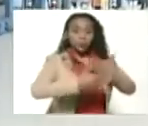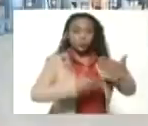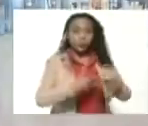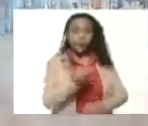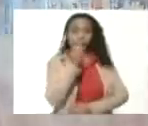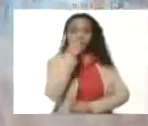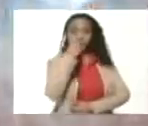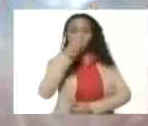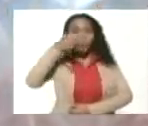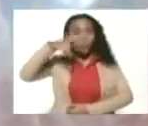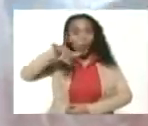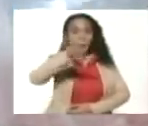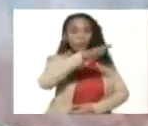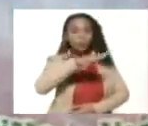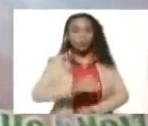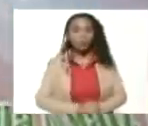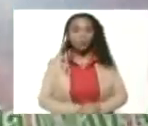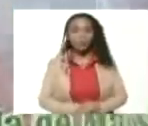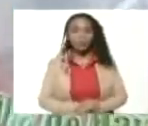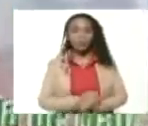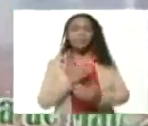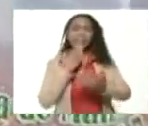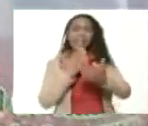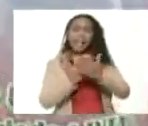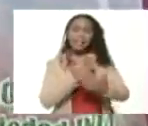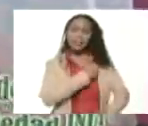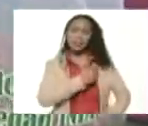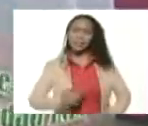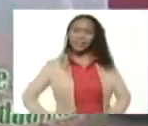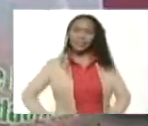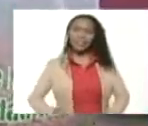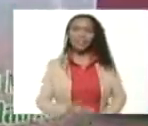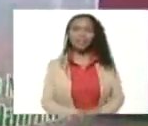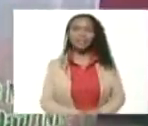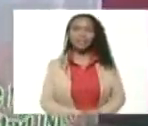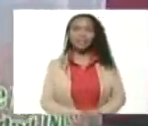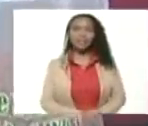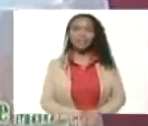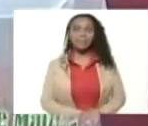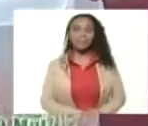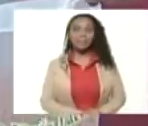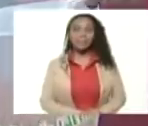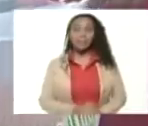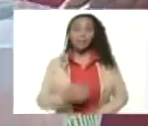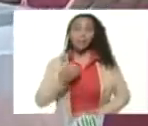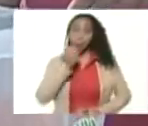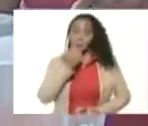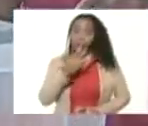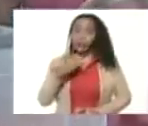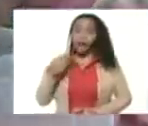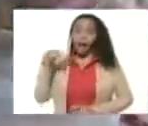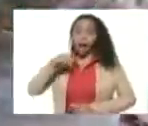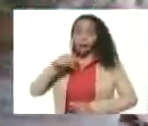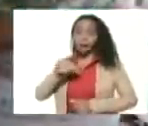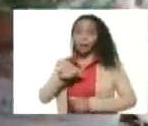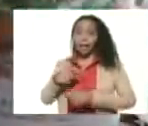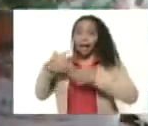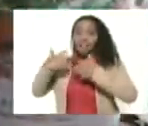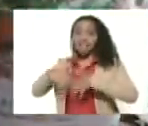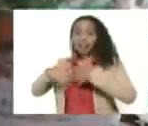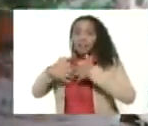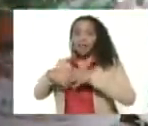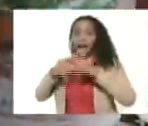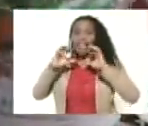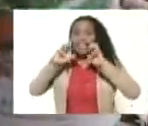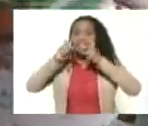del pueblo, Castro Soteldo. Gracias, presidente. Lánzate. Bueno, estamos en la planta de semillas híbridas de